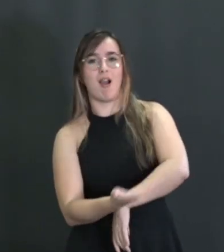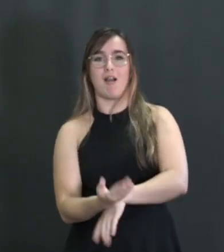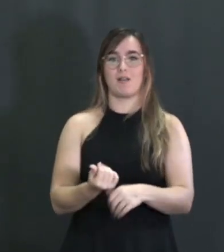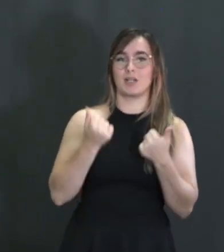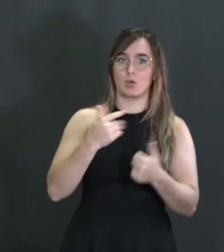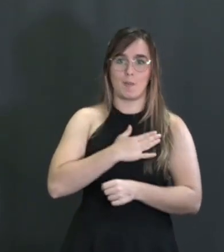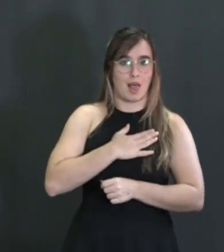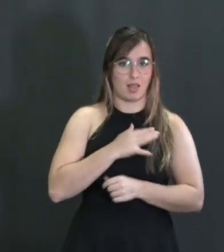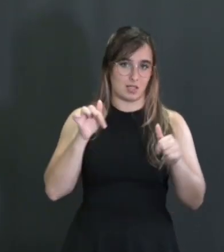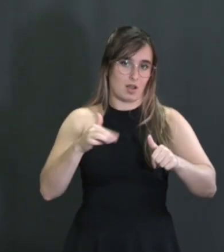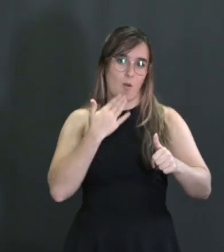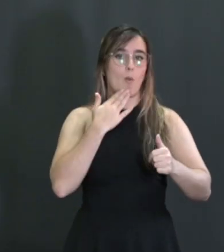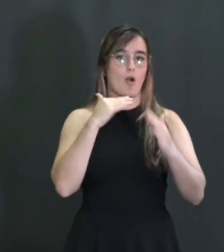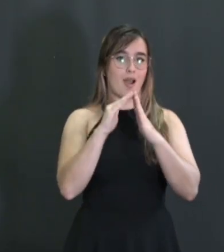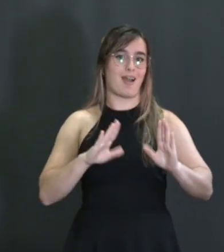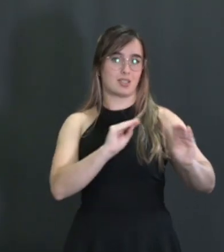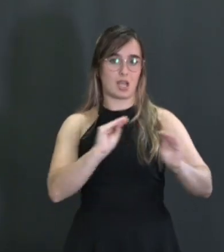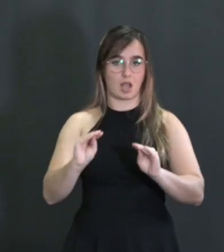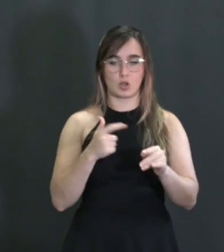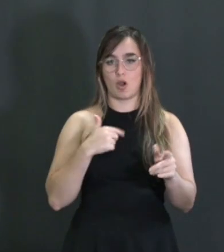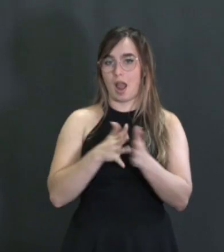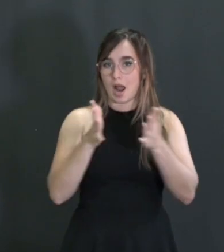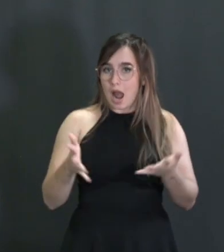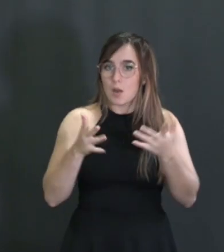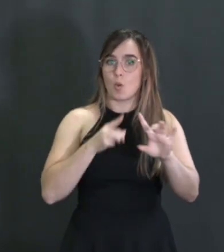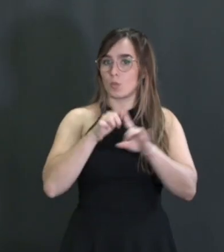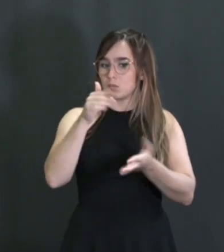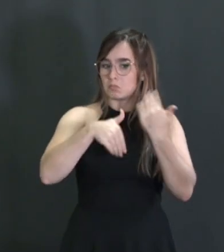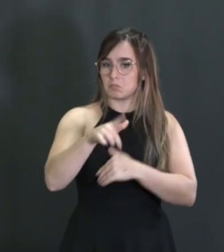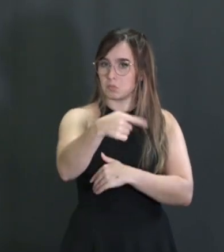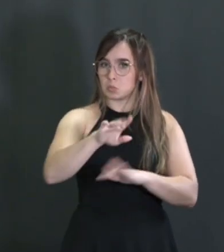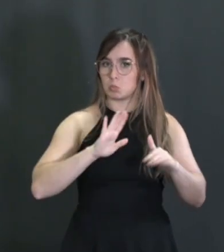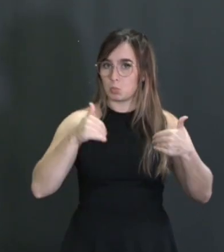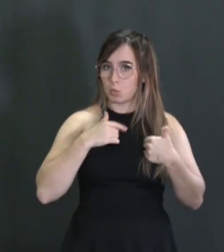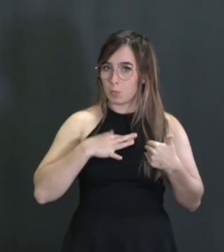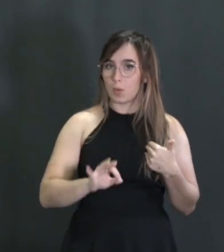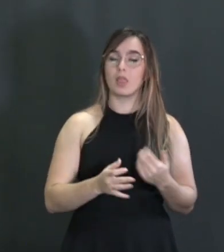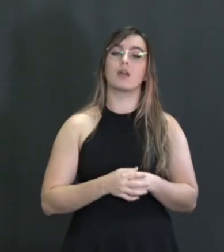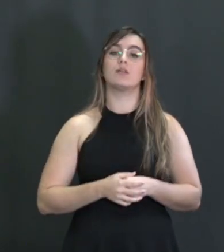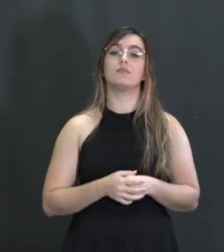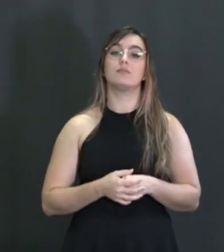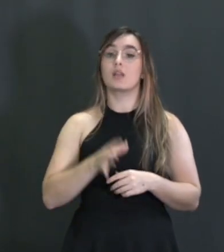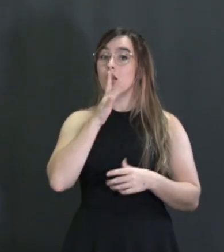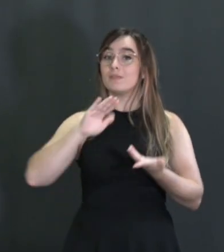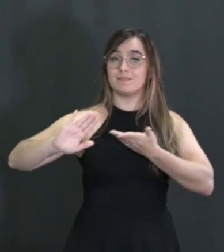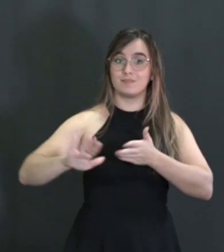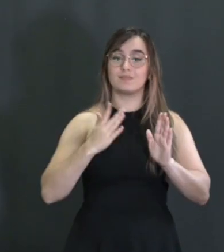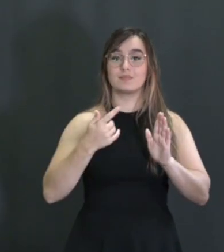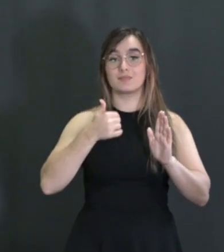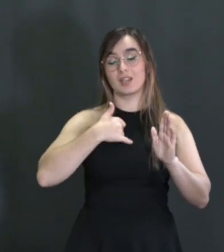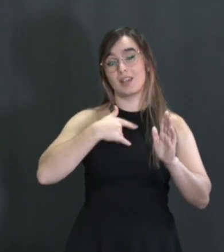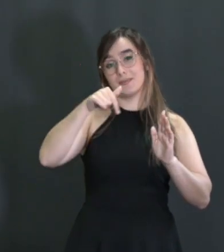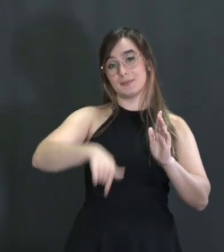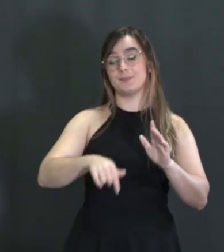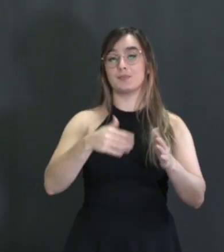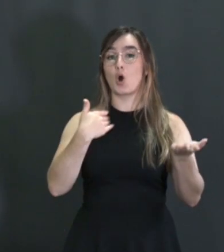es vuestra casa, os animo a volver cuando queráis. Y bueno, pues vamos a dar paso ya, vamos a cerrar